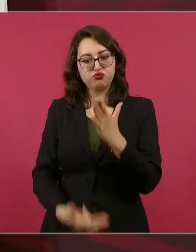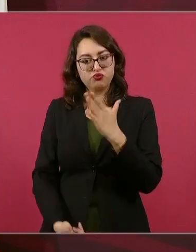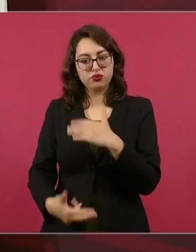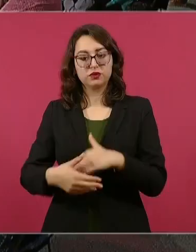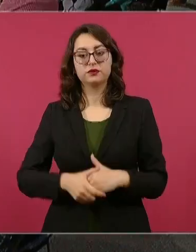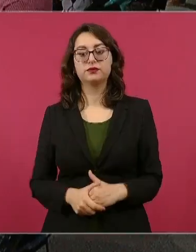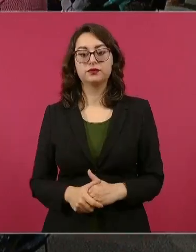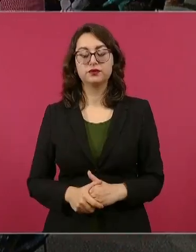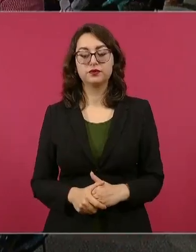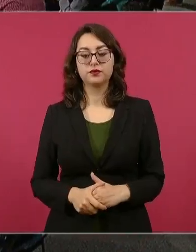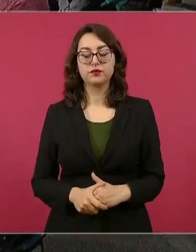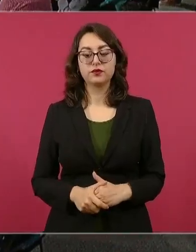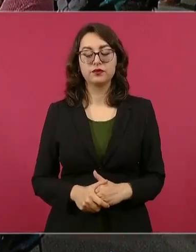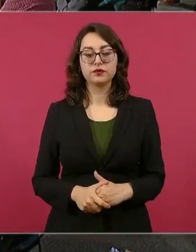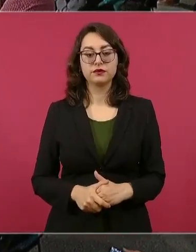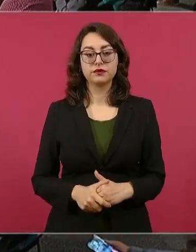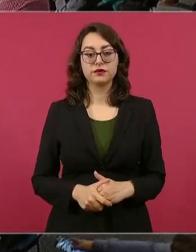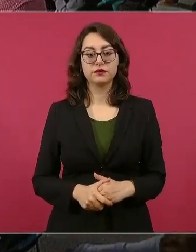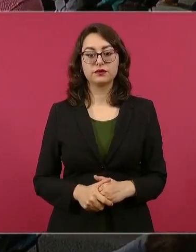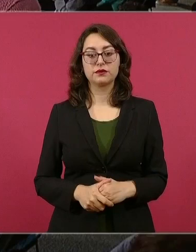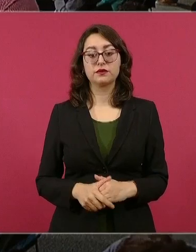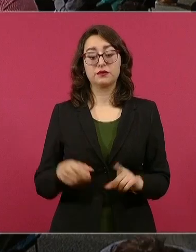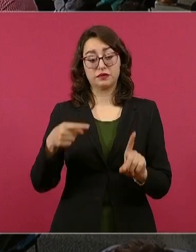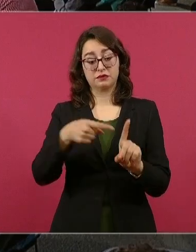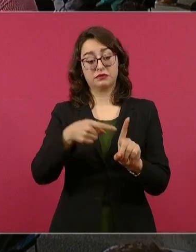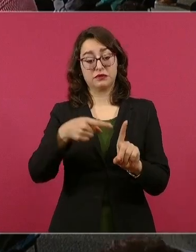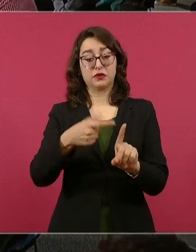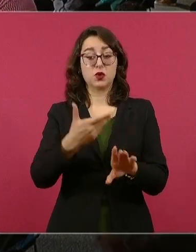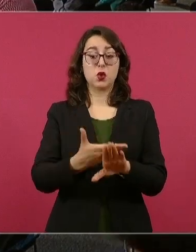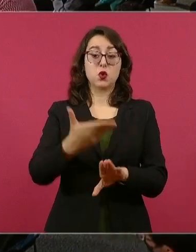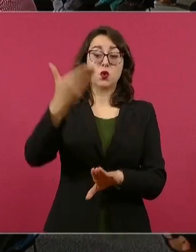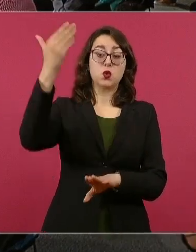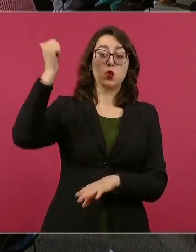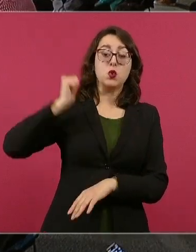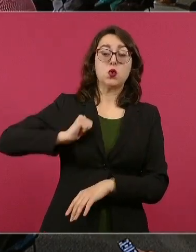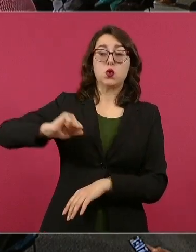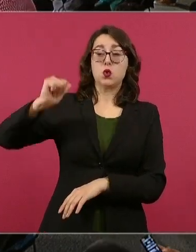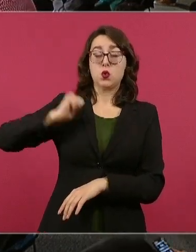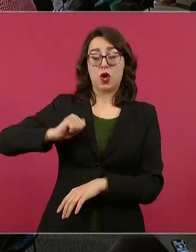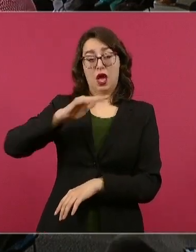Que descontó dinero ilegalmente a los trabajadores de Texcoco.